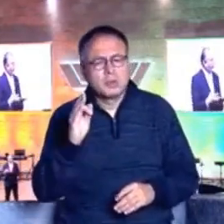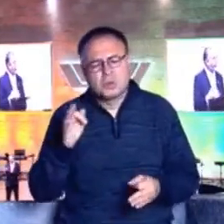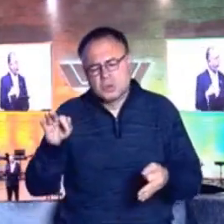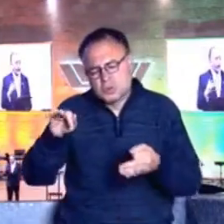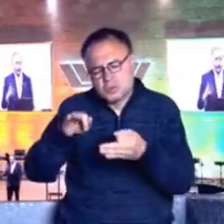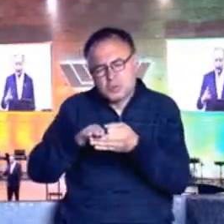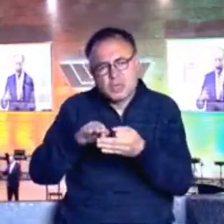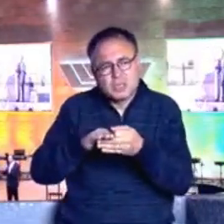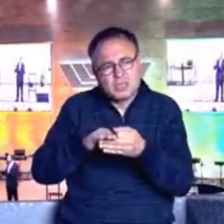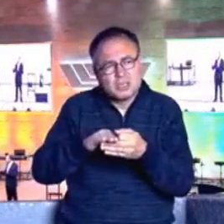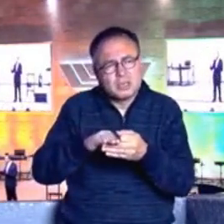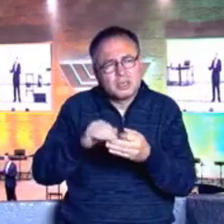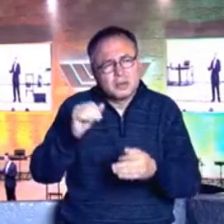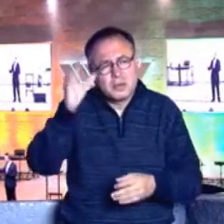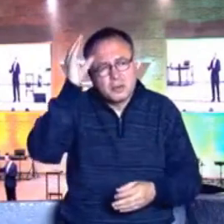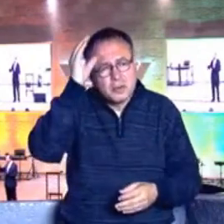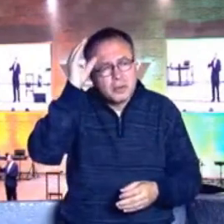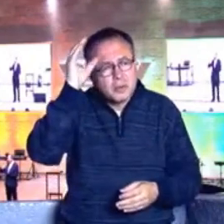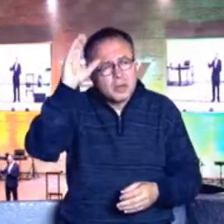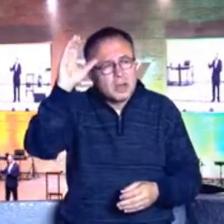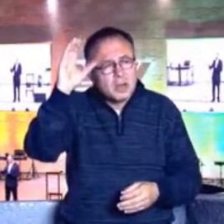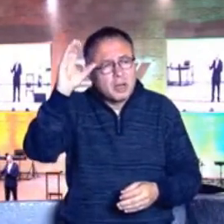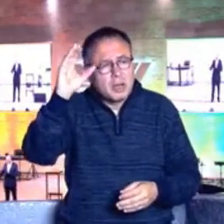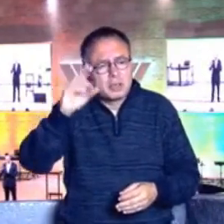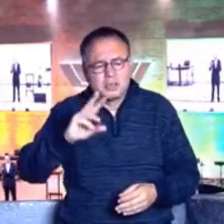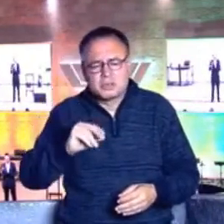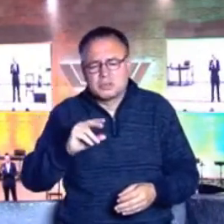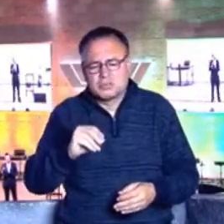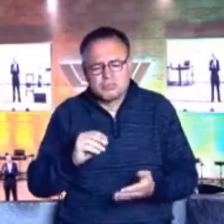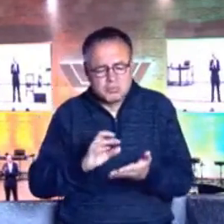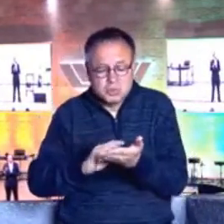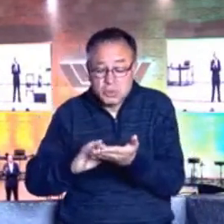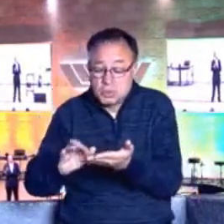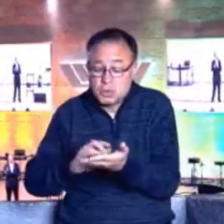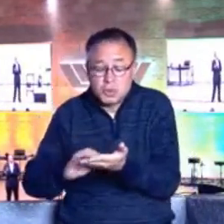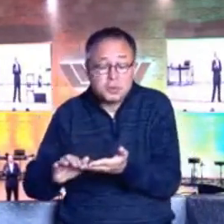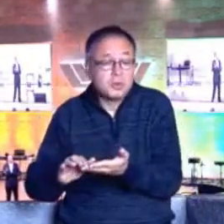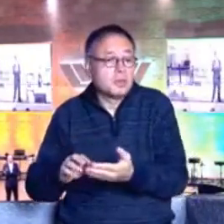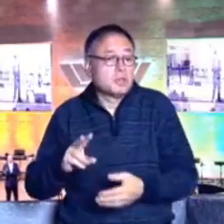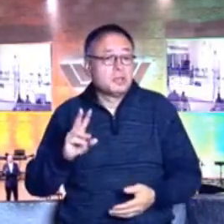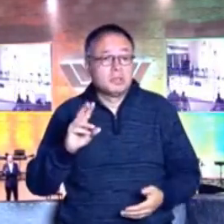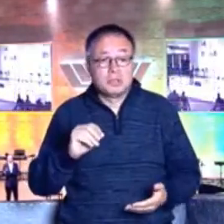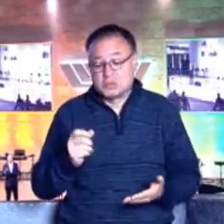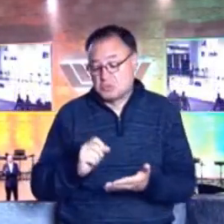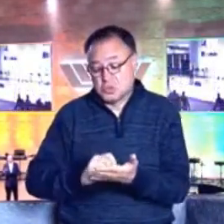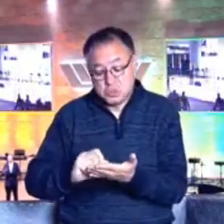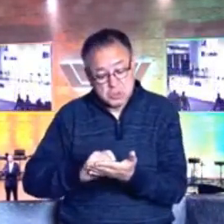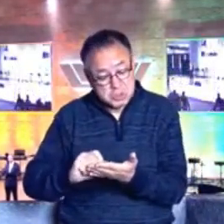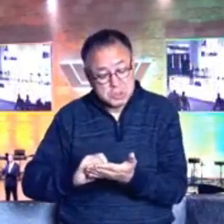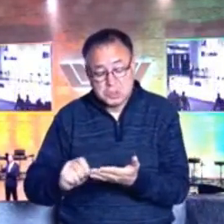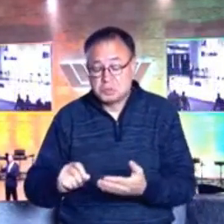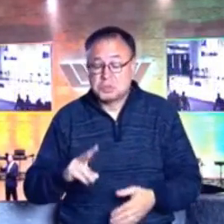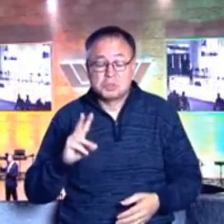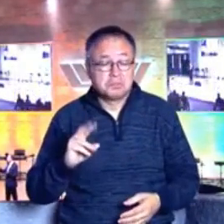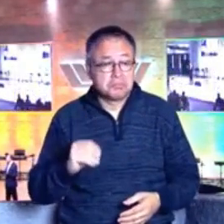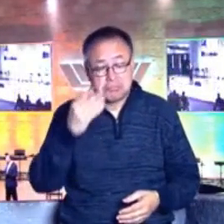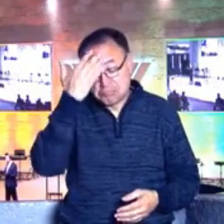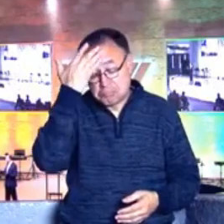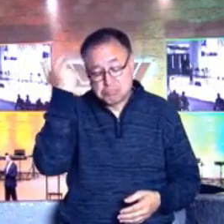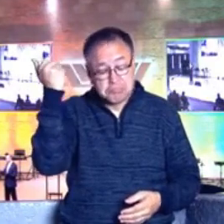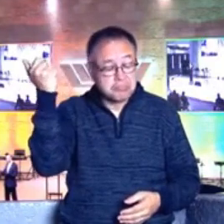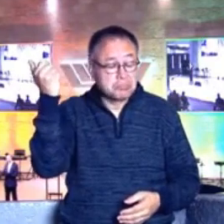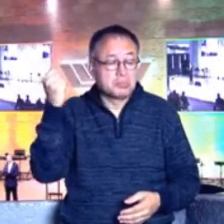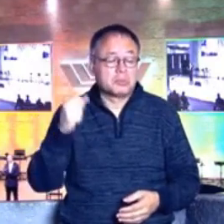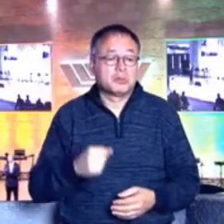no sabía leer ni escribir por su trasfondo tan complicado que tuvo en la vida ni siquiera sabiera lo que era un